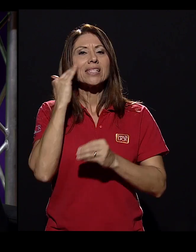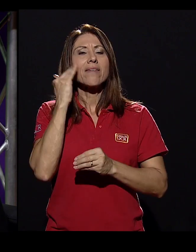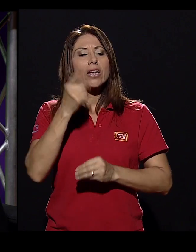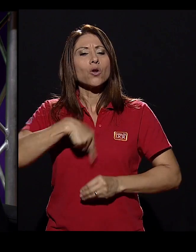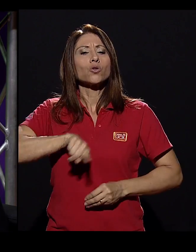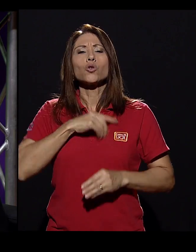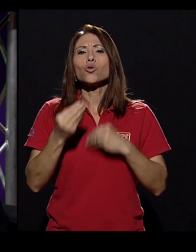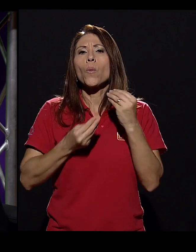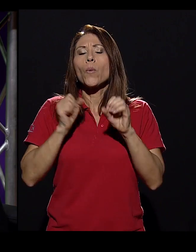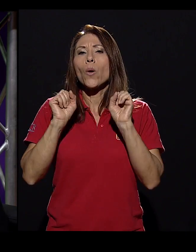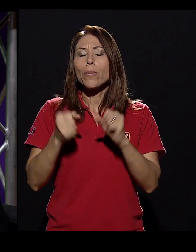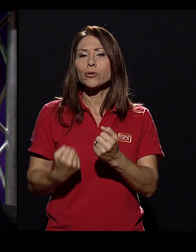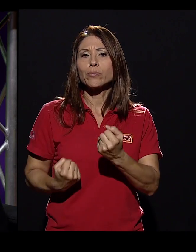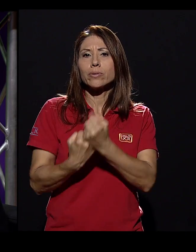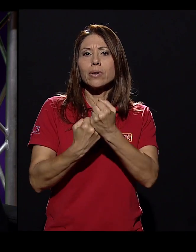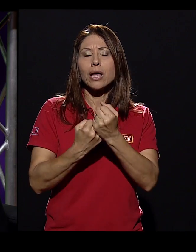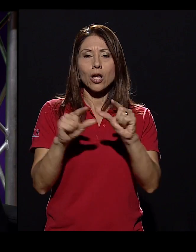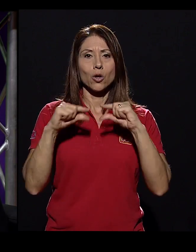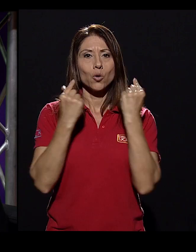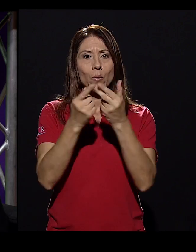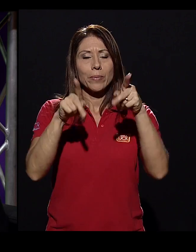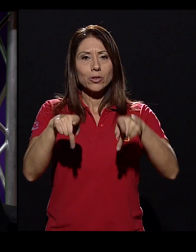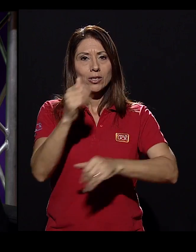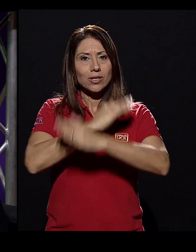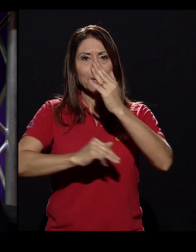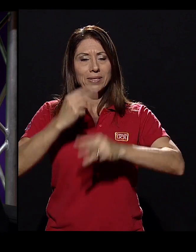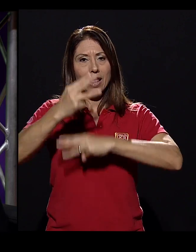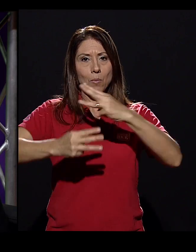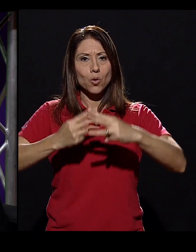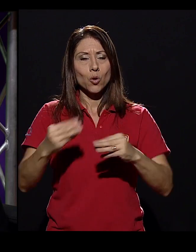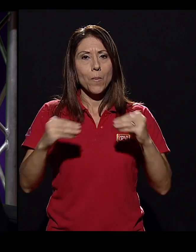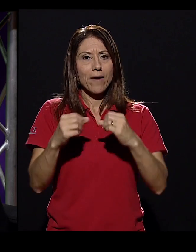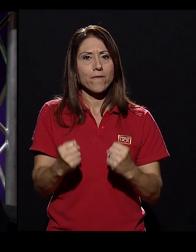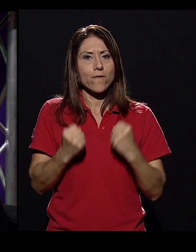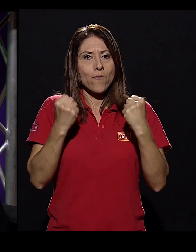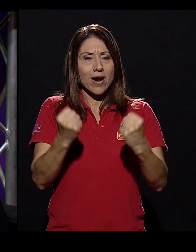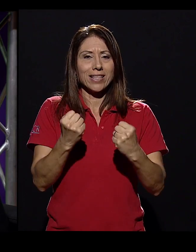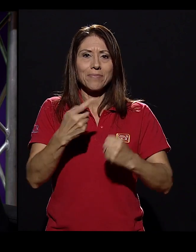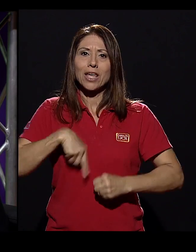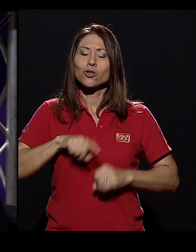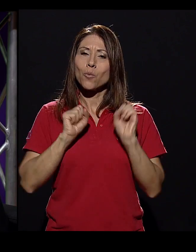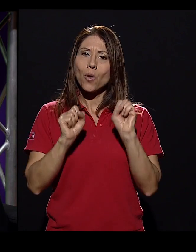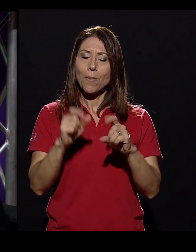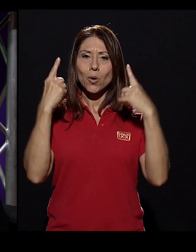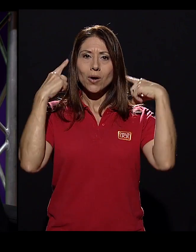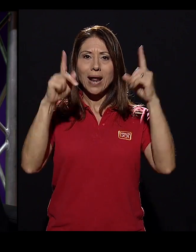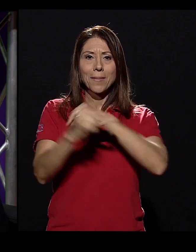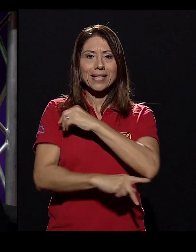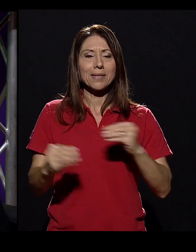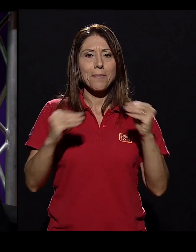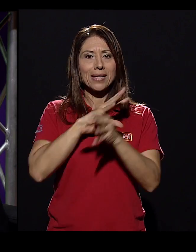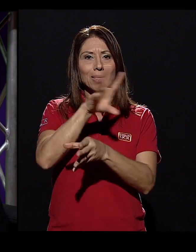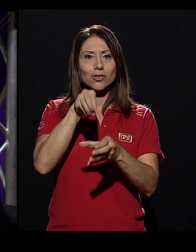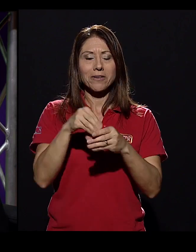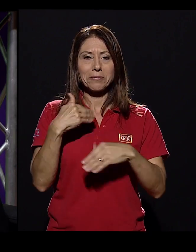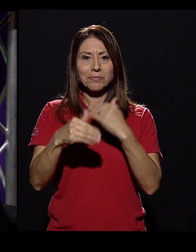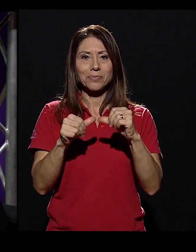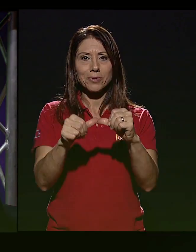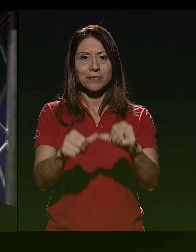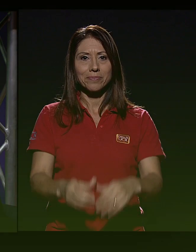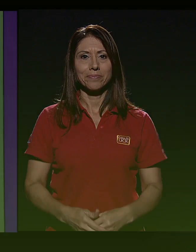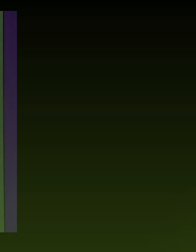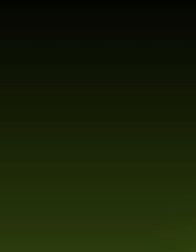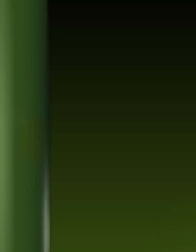cómo nosotros también podemos aportar a que el movimiento de las personas con discapacidad en el mundo sea cada vez más fuerte y vivamos en sociedades más inclusivas. Ya